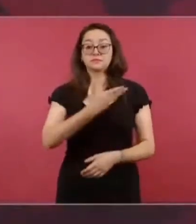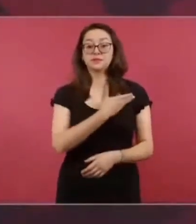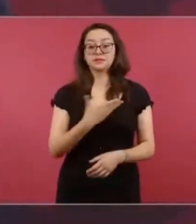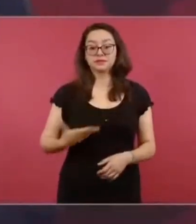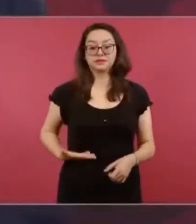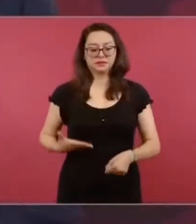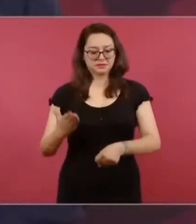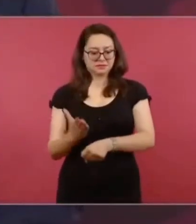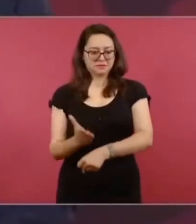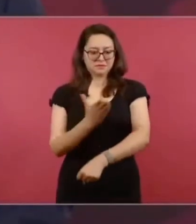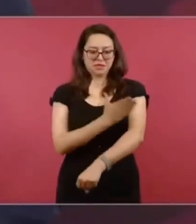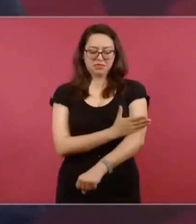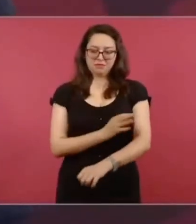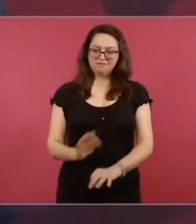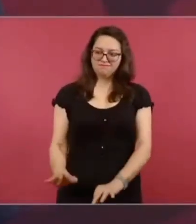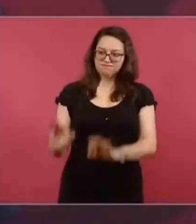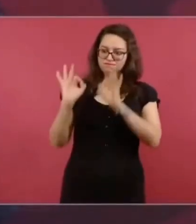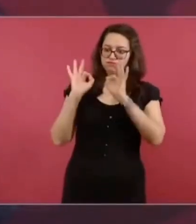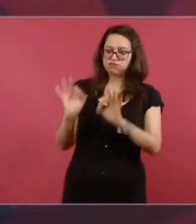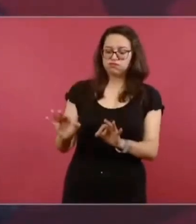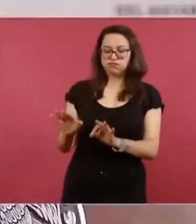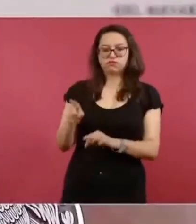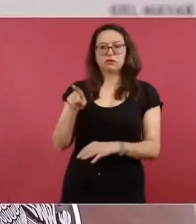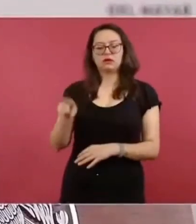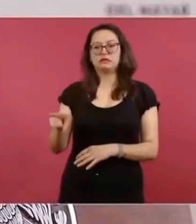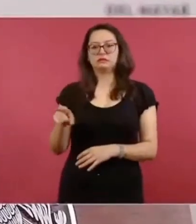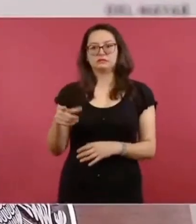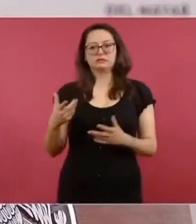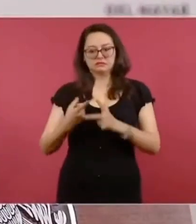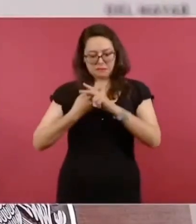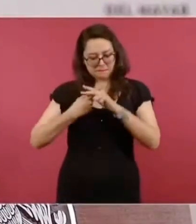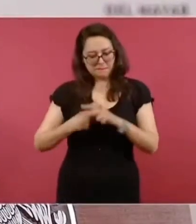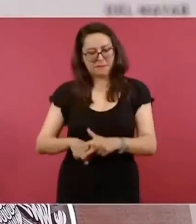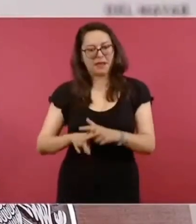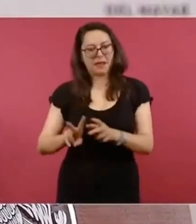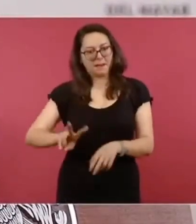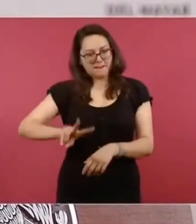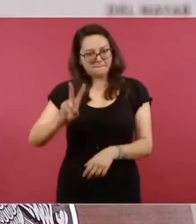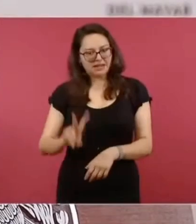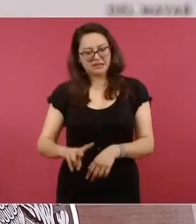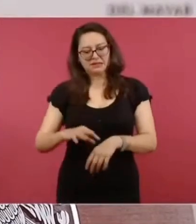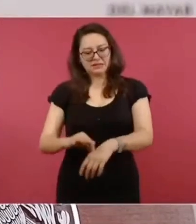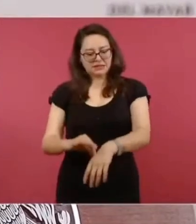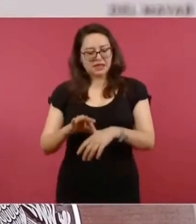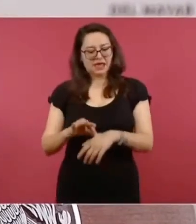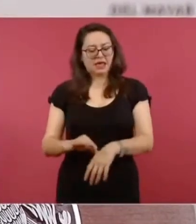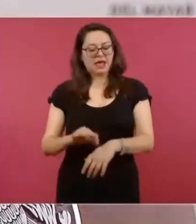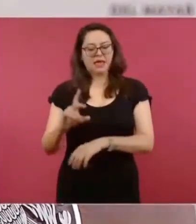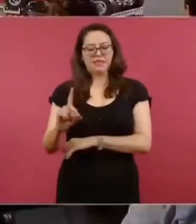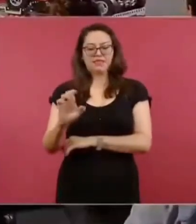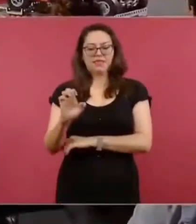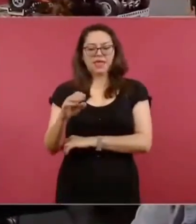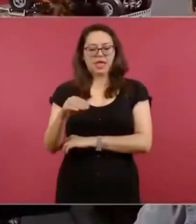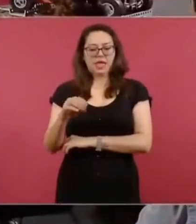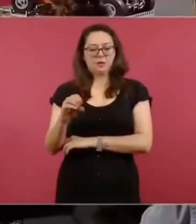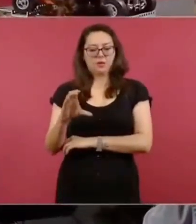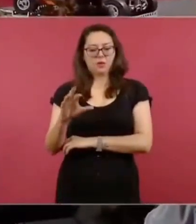se le conoce como el apóstol de la democracia. Francisco I. Madero, pues es asesinado.